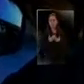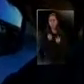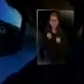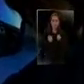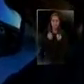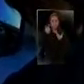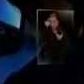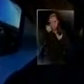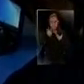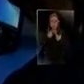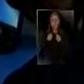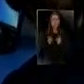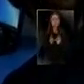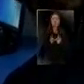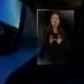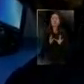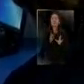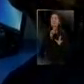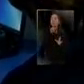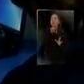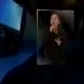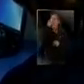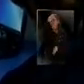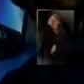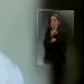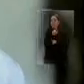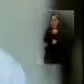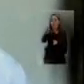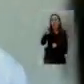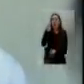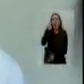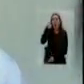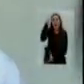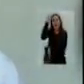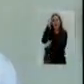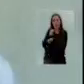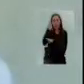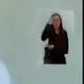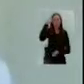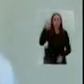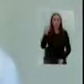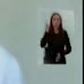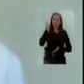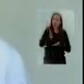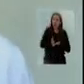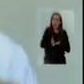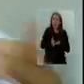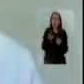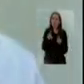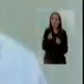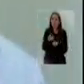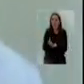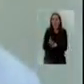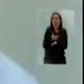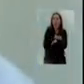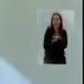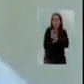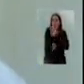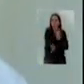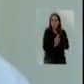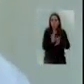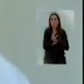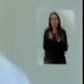rendimiento ante la amenaza fantasma de una enfermedad que todo el mundo conoce. Pero la obligación es intentar prevenir, ¿no es